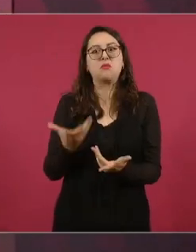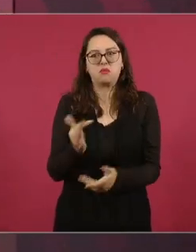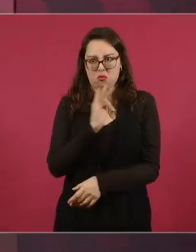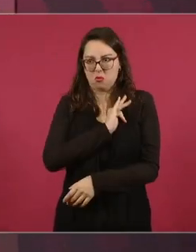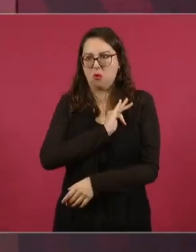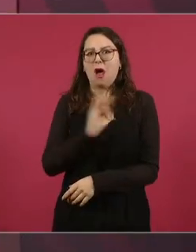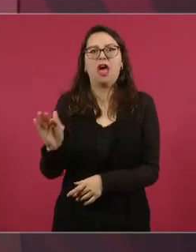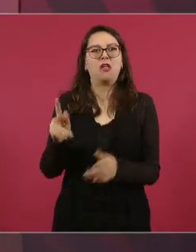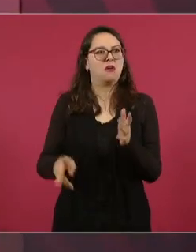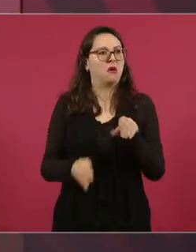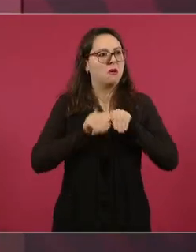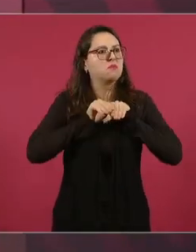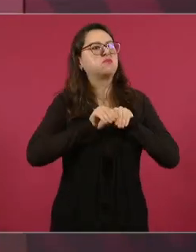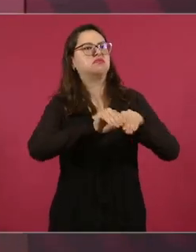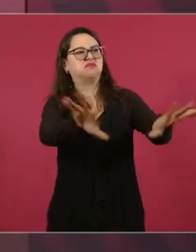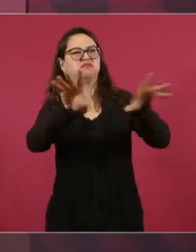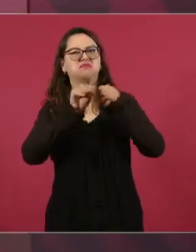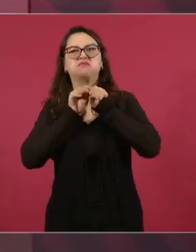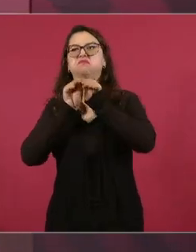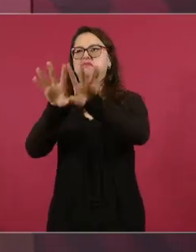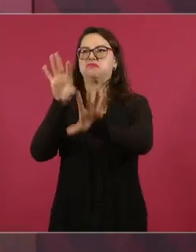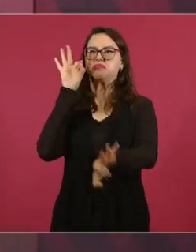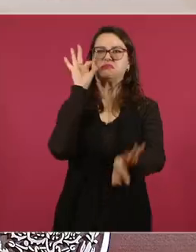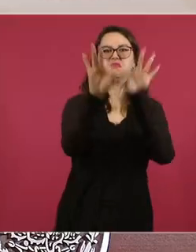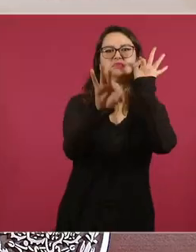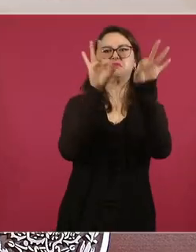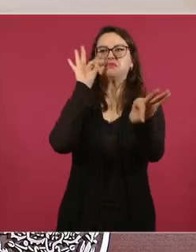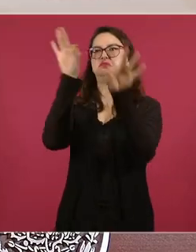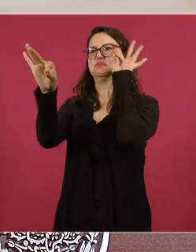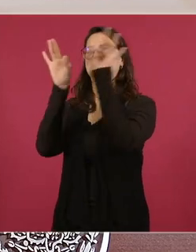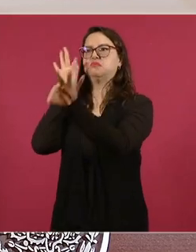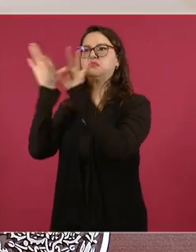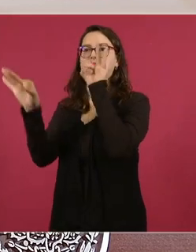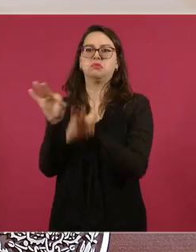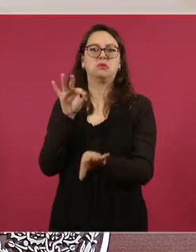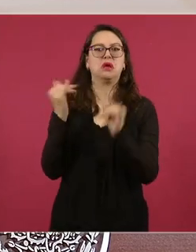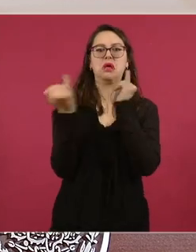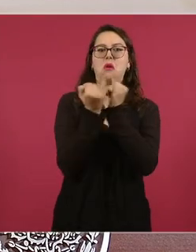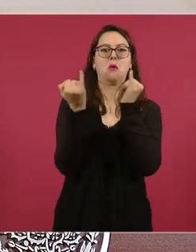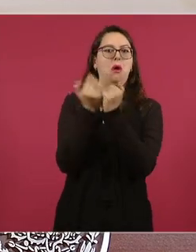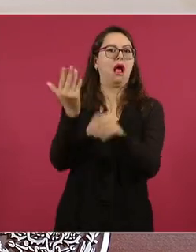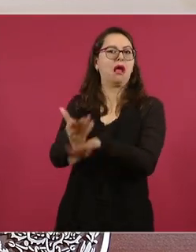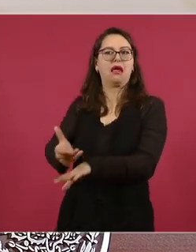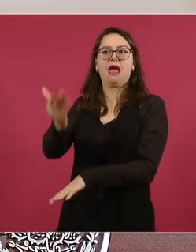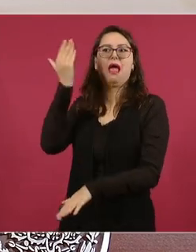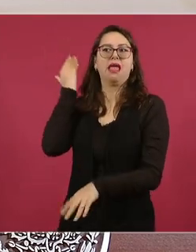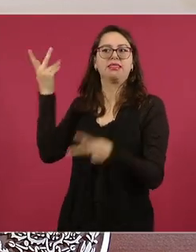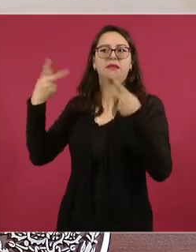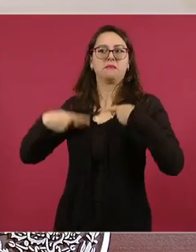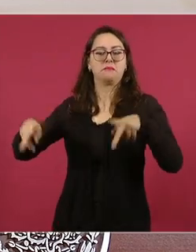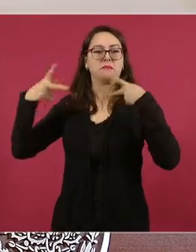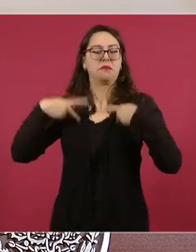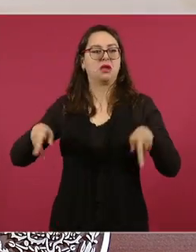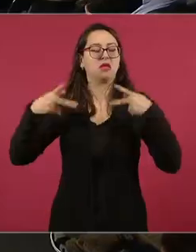a la gente de la noche a la mañana.